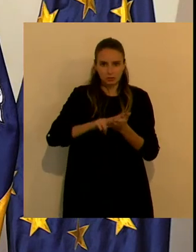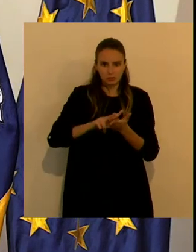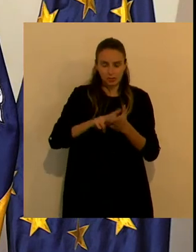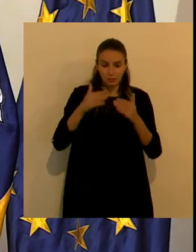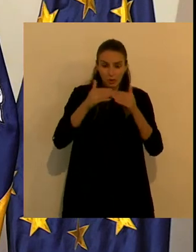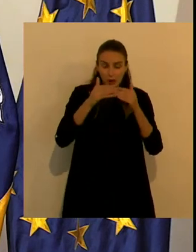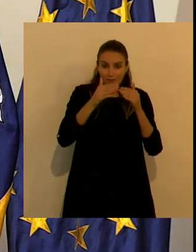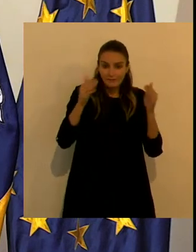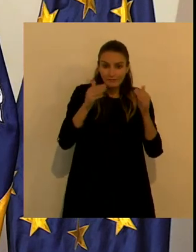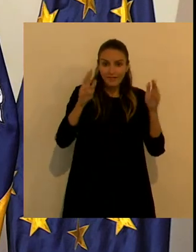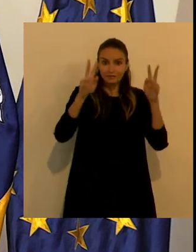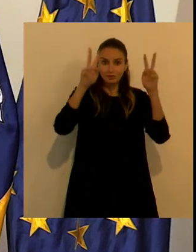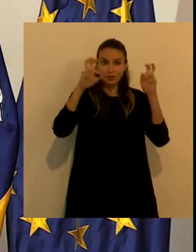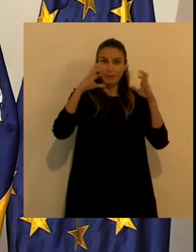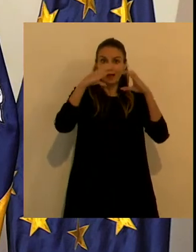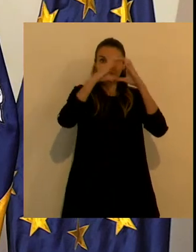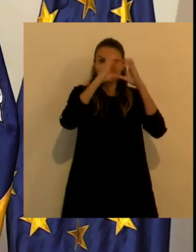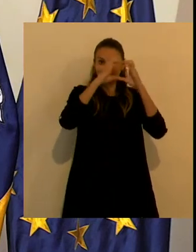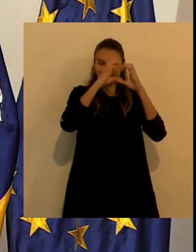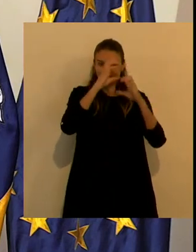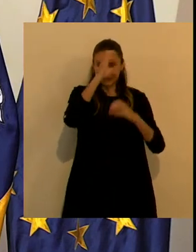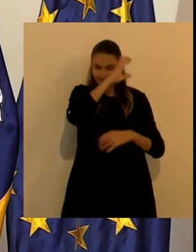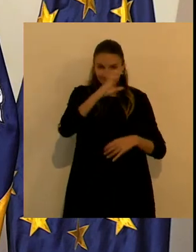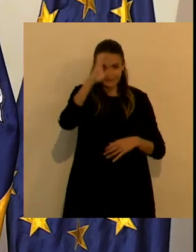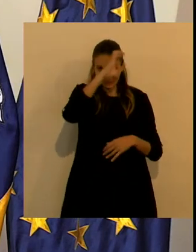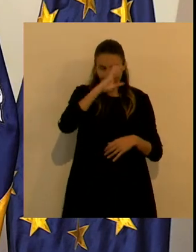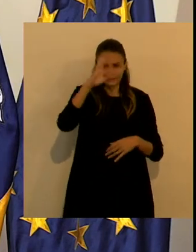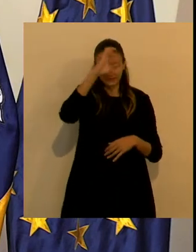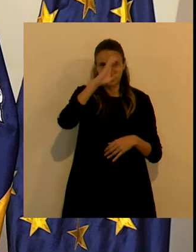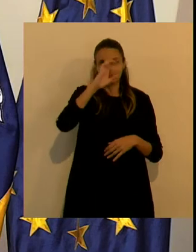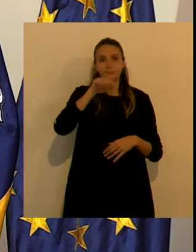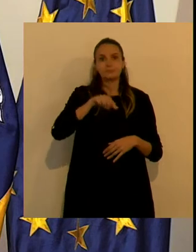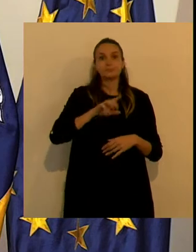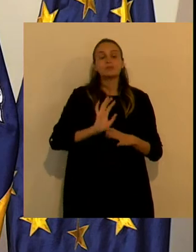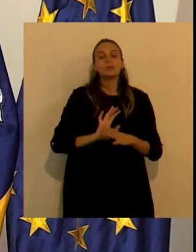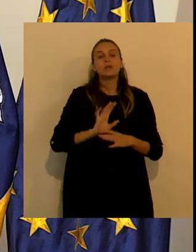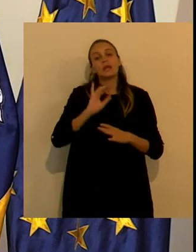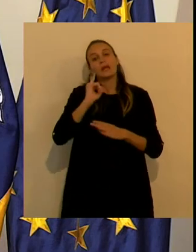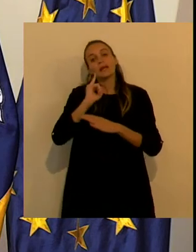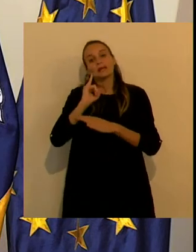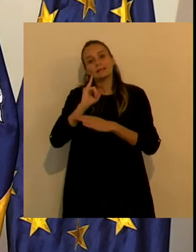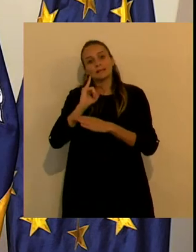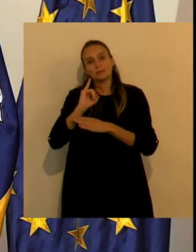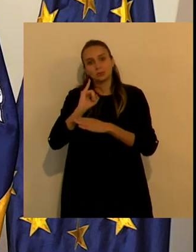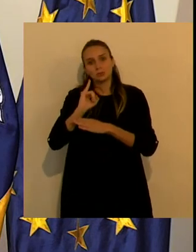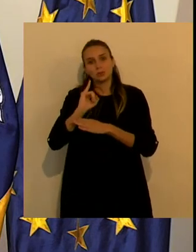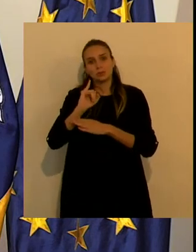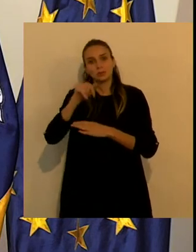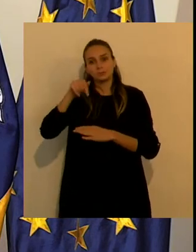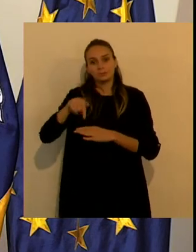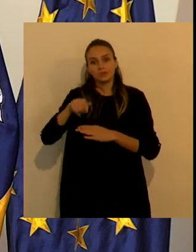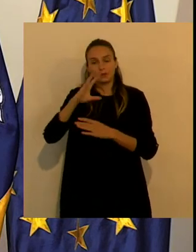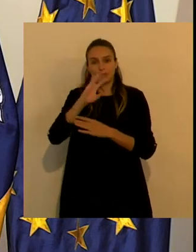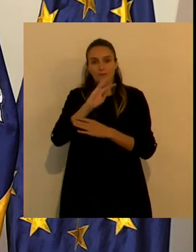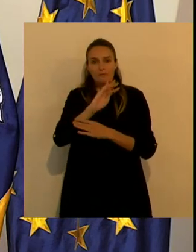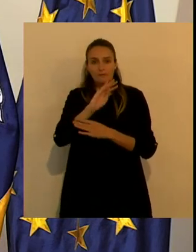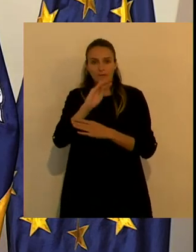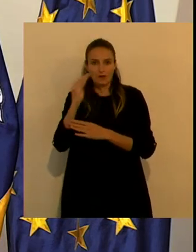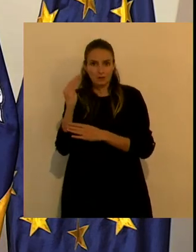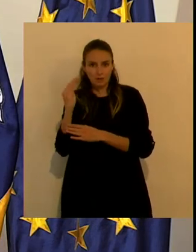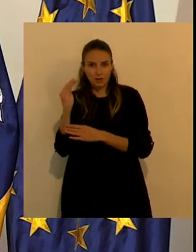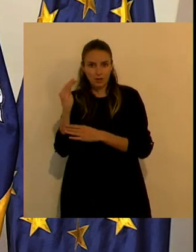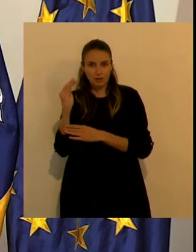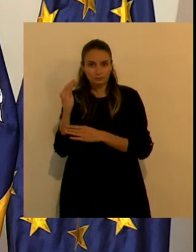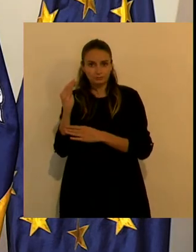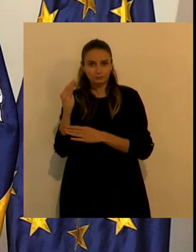la ciencia, del papel de los que dedican su vida a la ciencia. En el Instituto, mucho más modestamente que las figuras que nos han